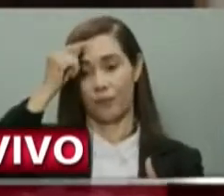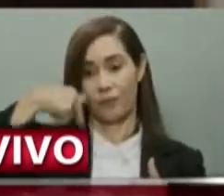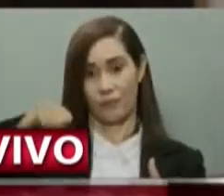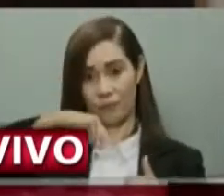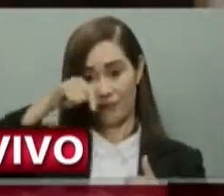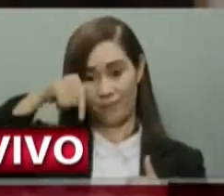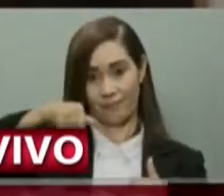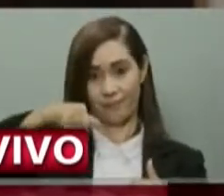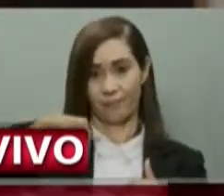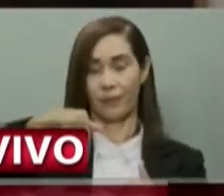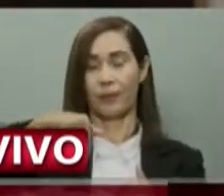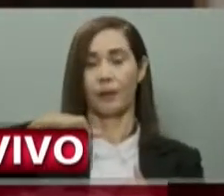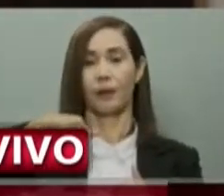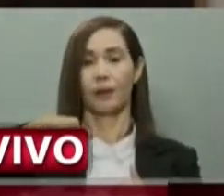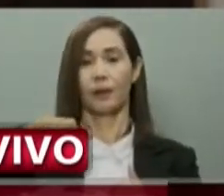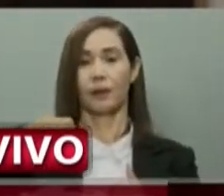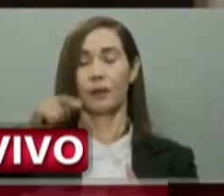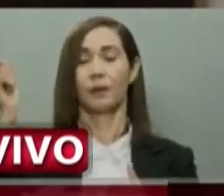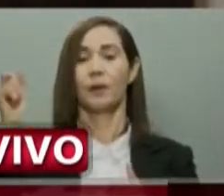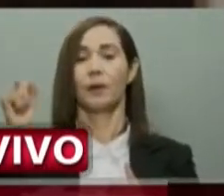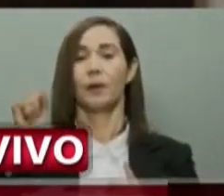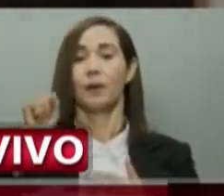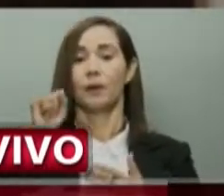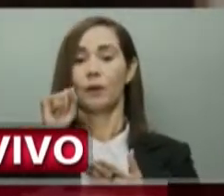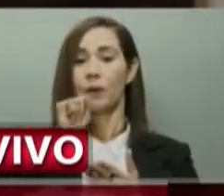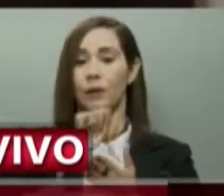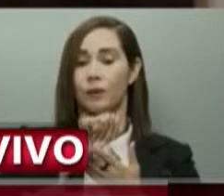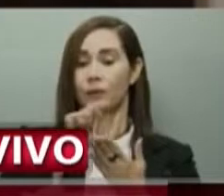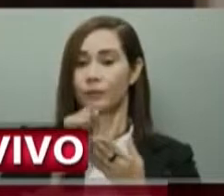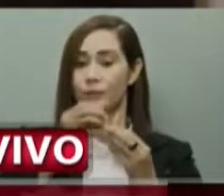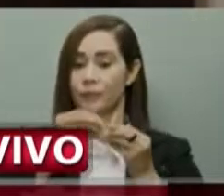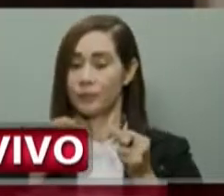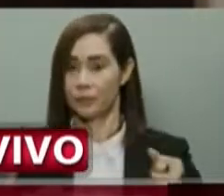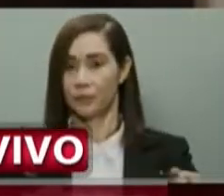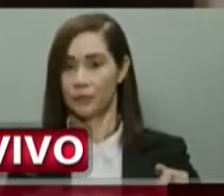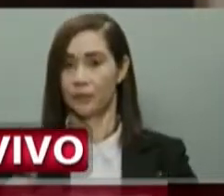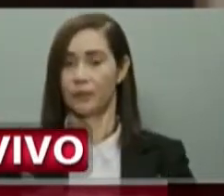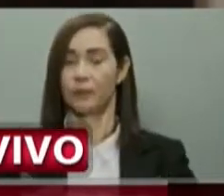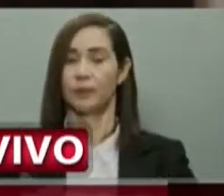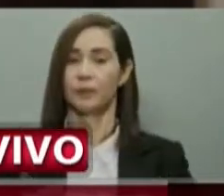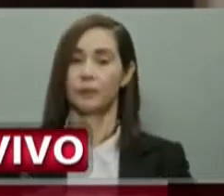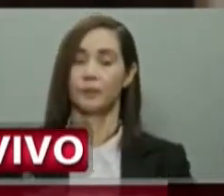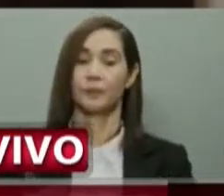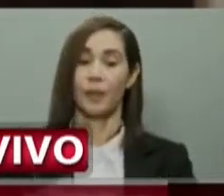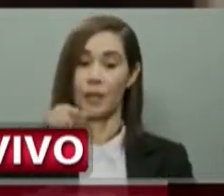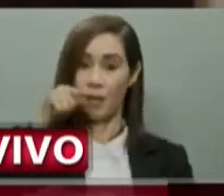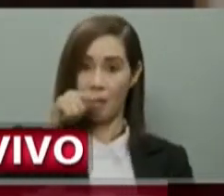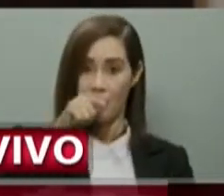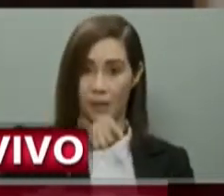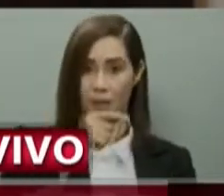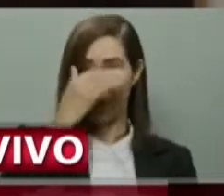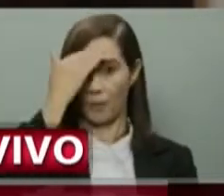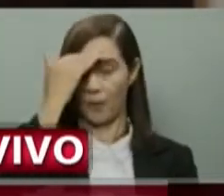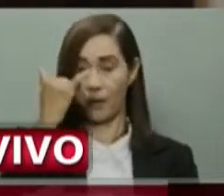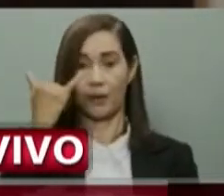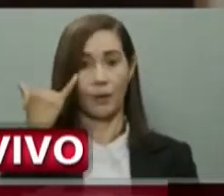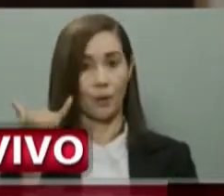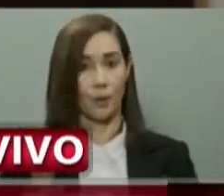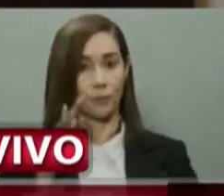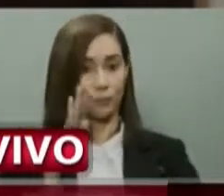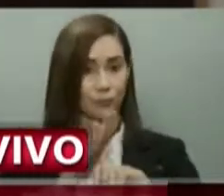dominicano poner una solución. Y esa es la razón por la que